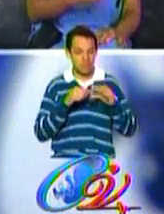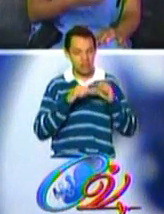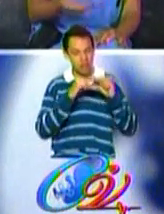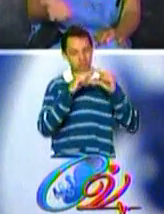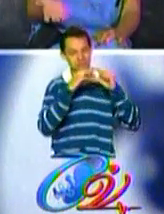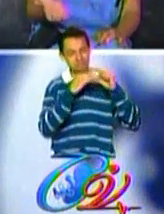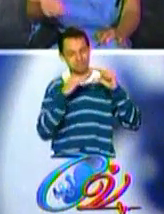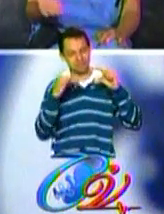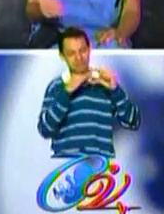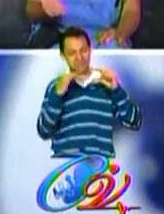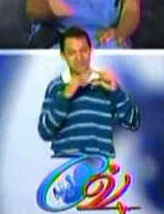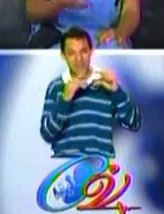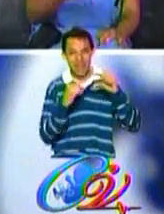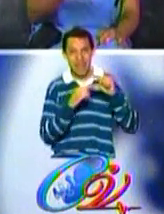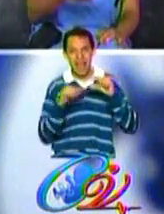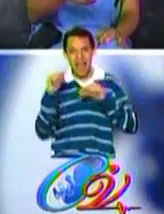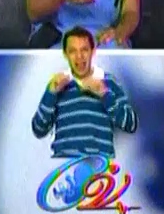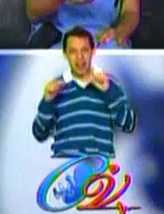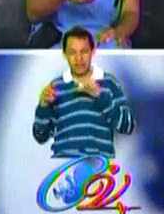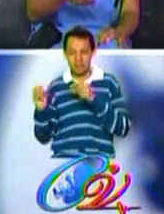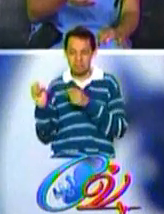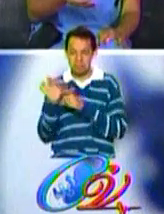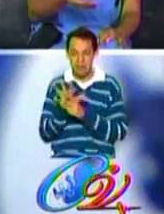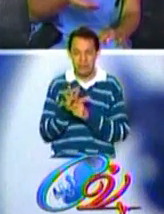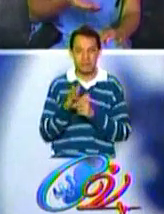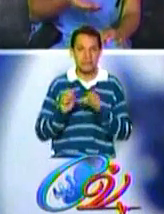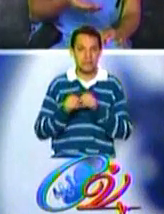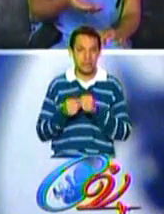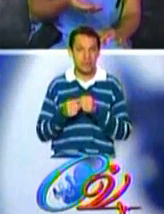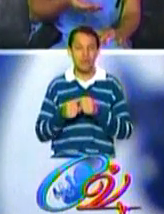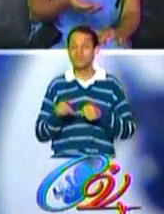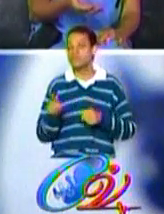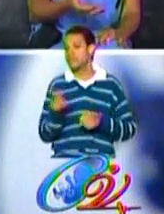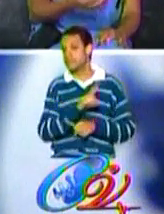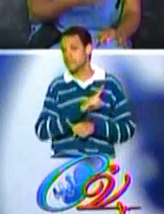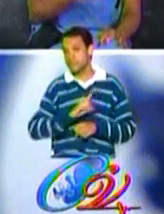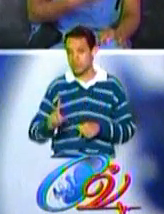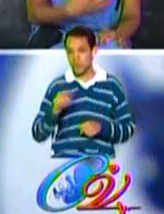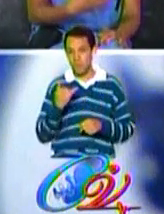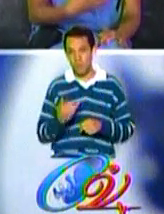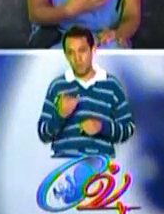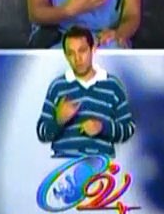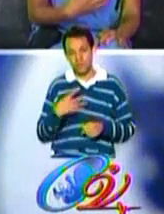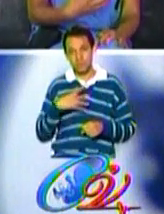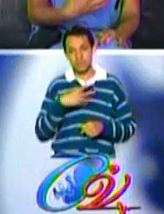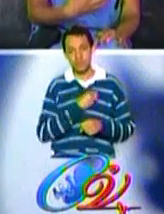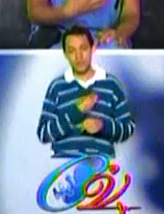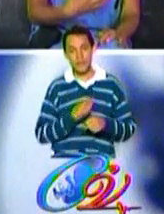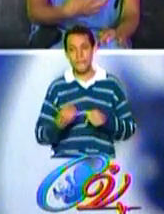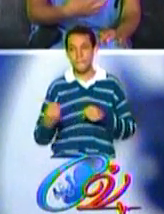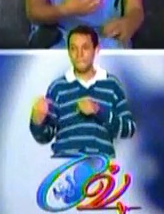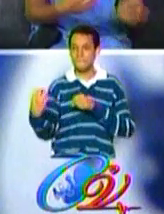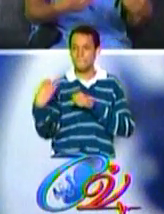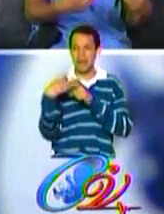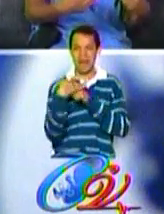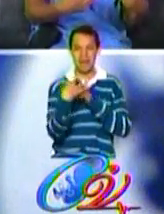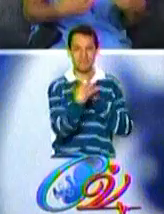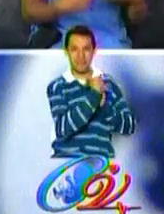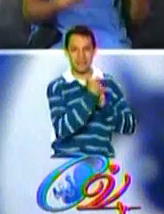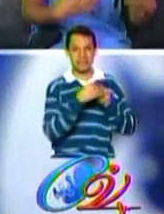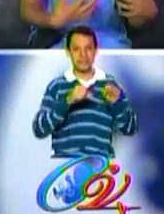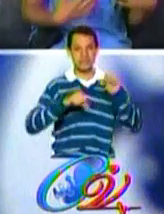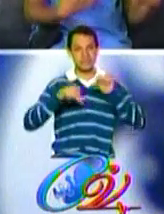y los anticuerpos antinucleares. En este caso, nosotros pensamos que es una sobreexposición a químicos y que el